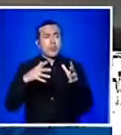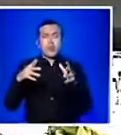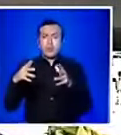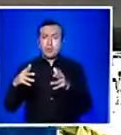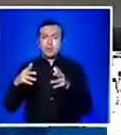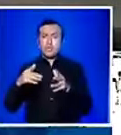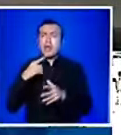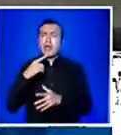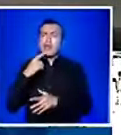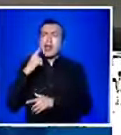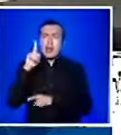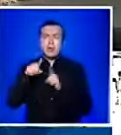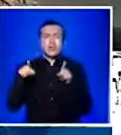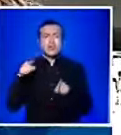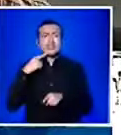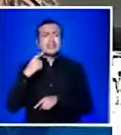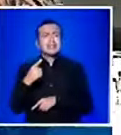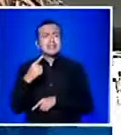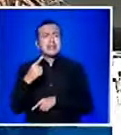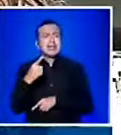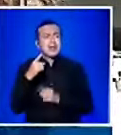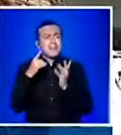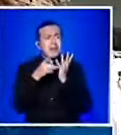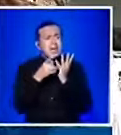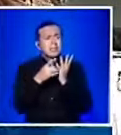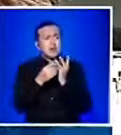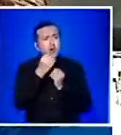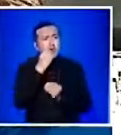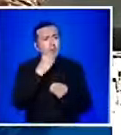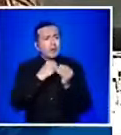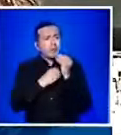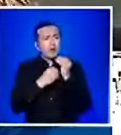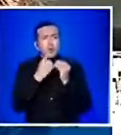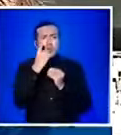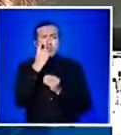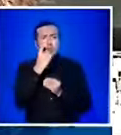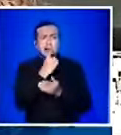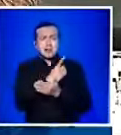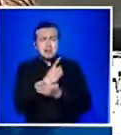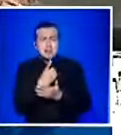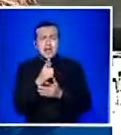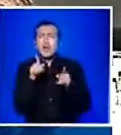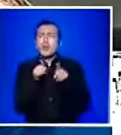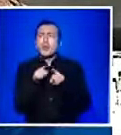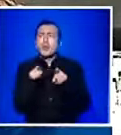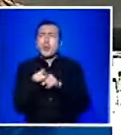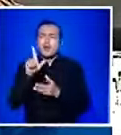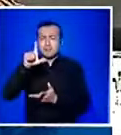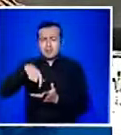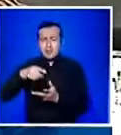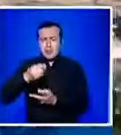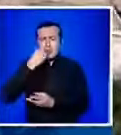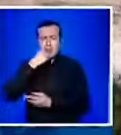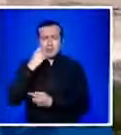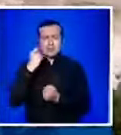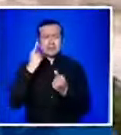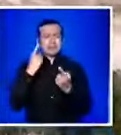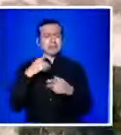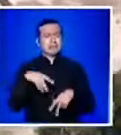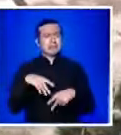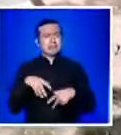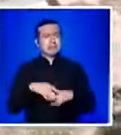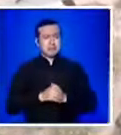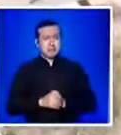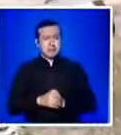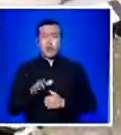estamos comiendo una tarjeta de crédito a la semana, que también eso, si lo ponemos en perspectiva, nos alarma bastante. Los